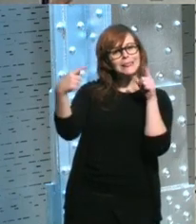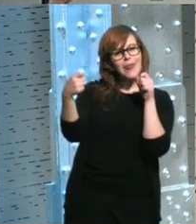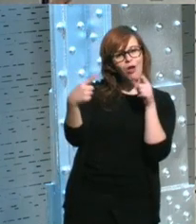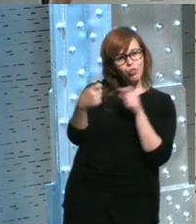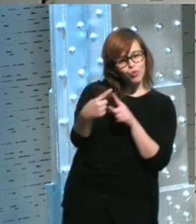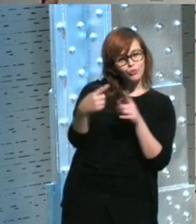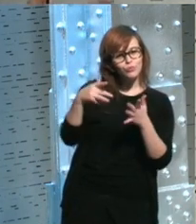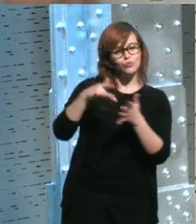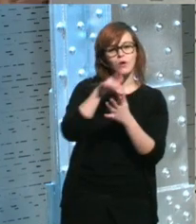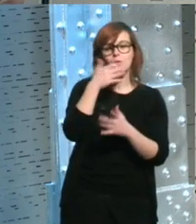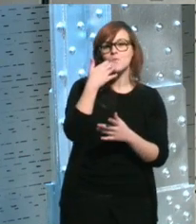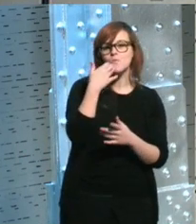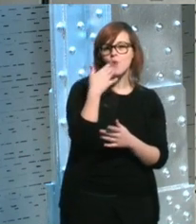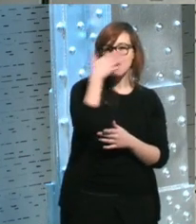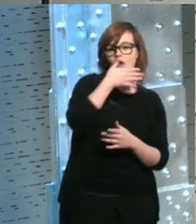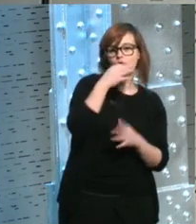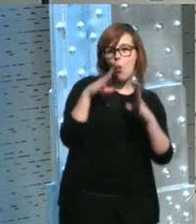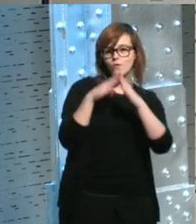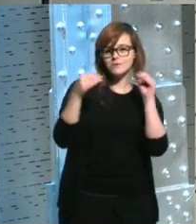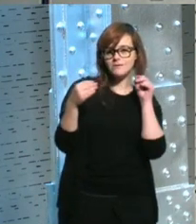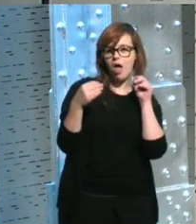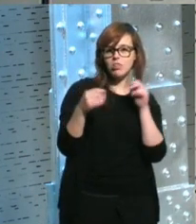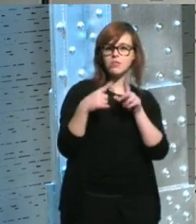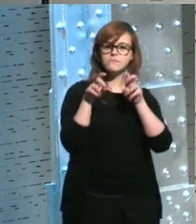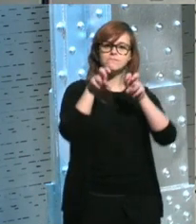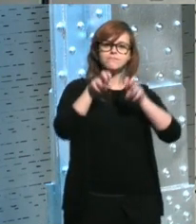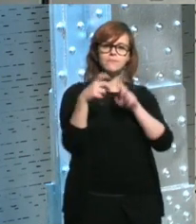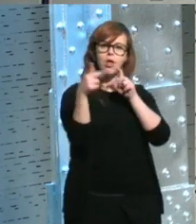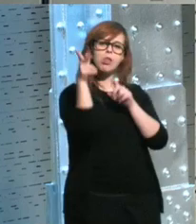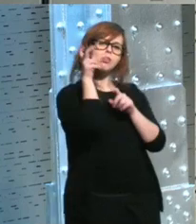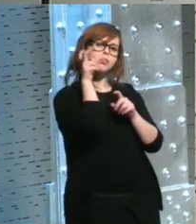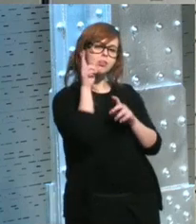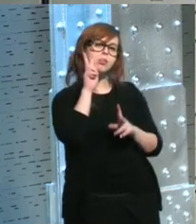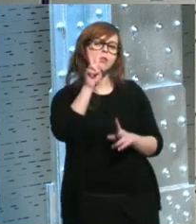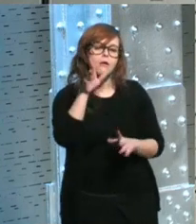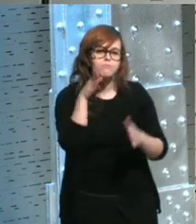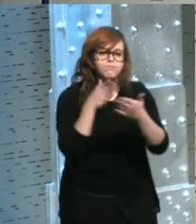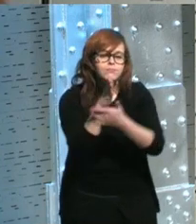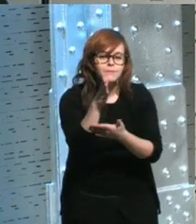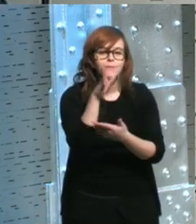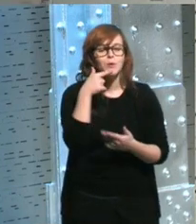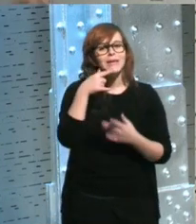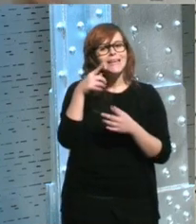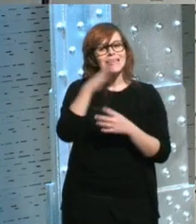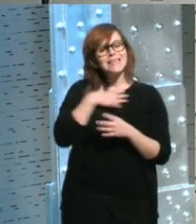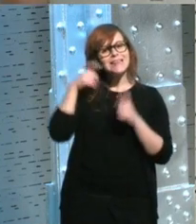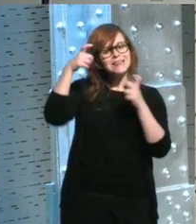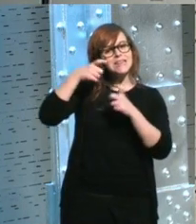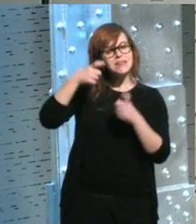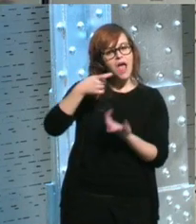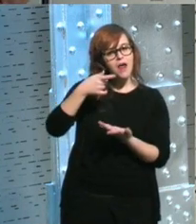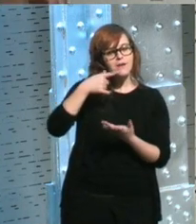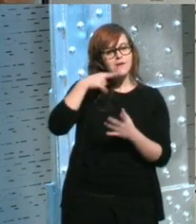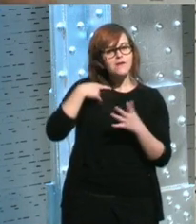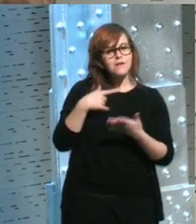y de las universidades. Entonces él quiere rentar espacios afuera de las ciudades, baratos, poner tubos